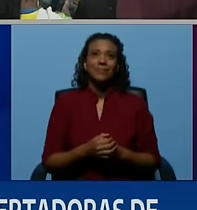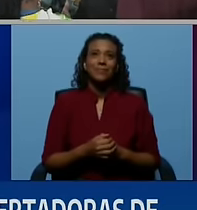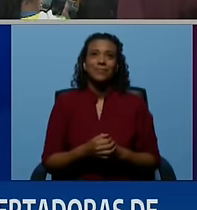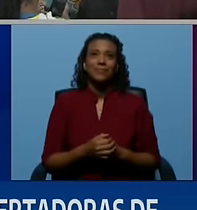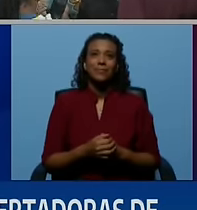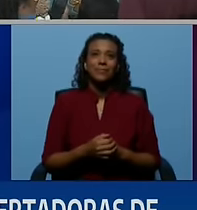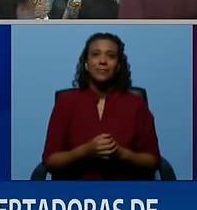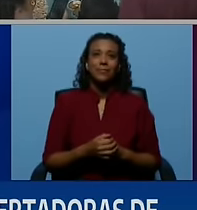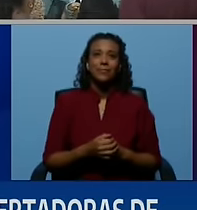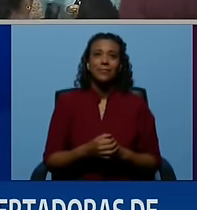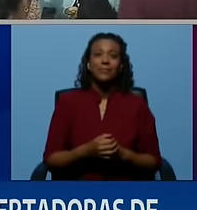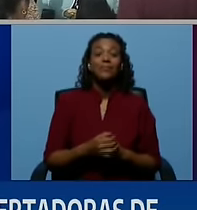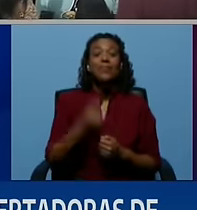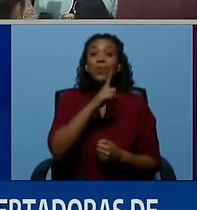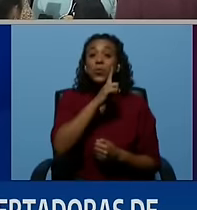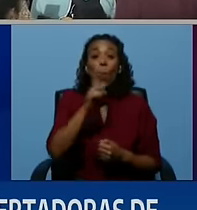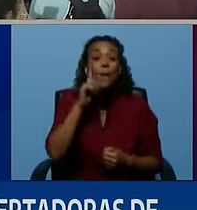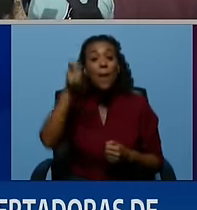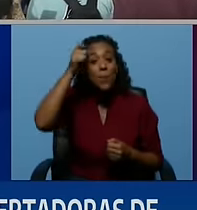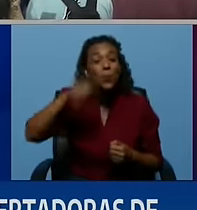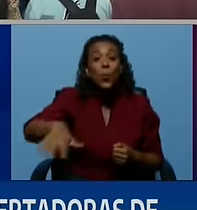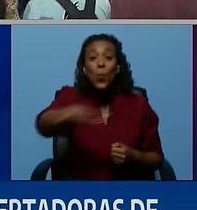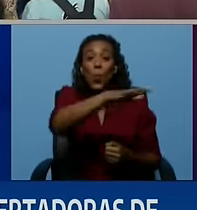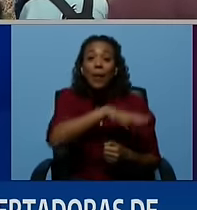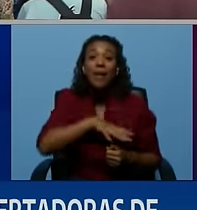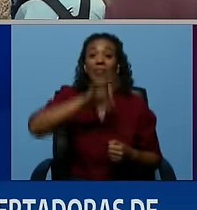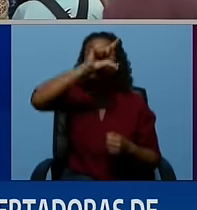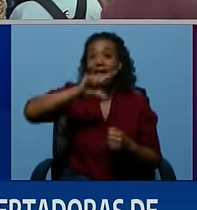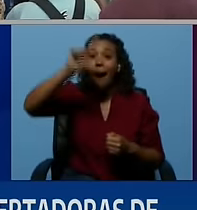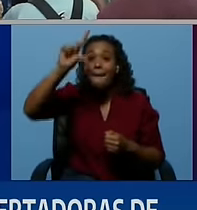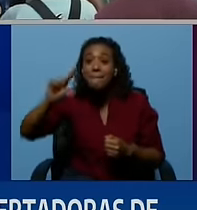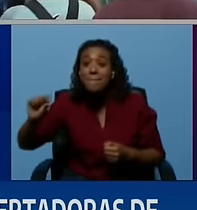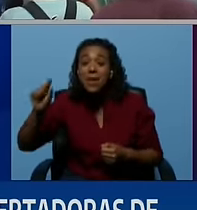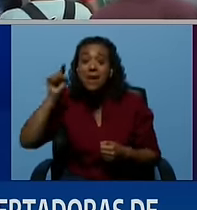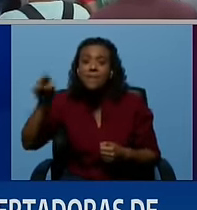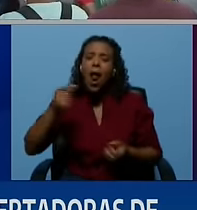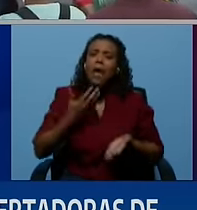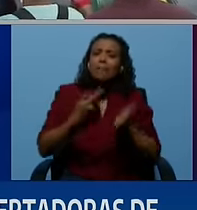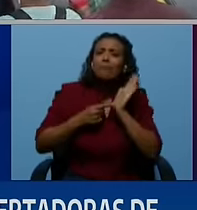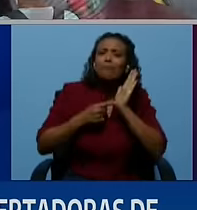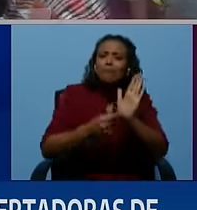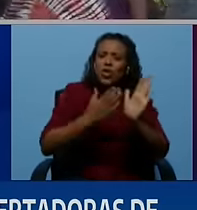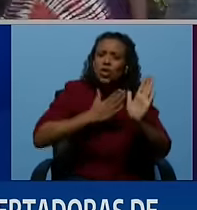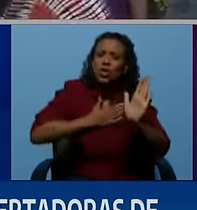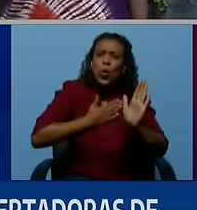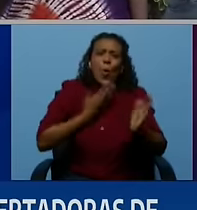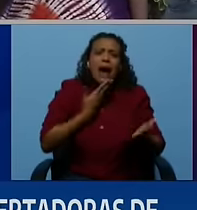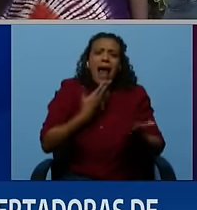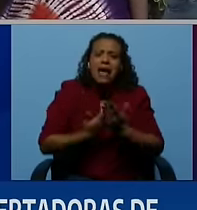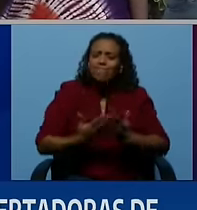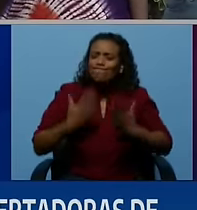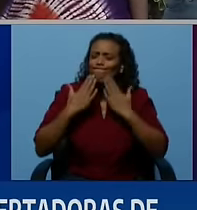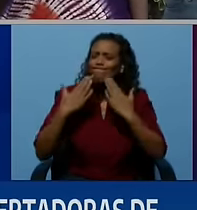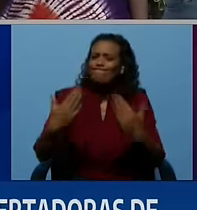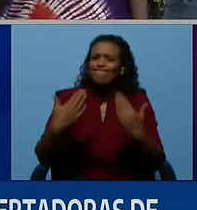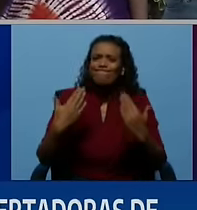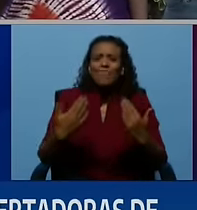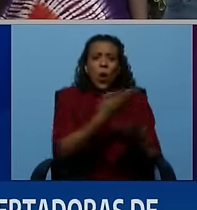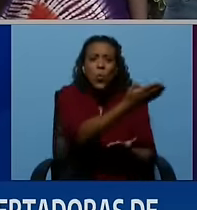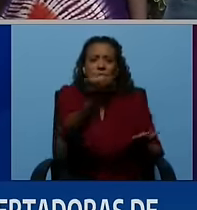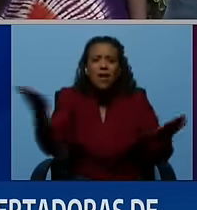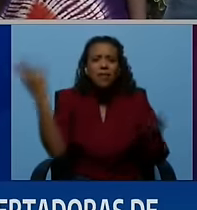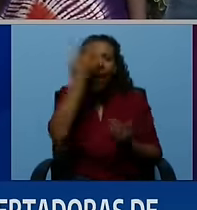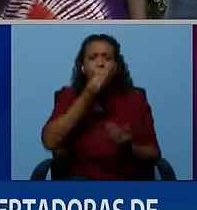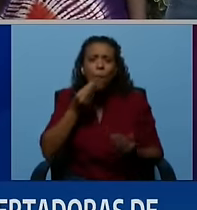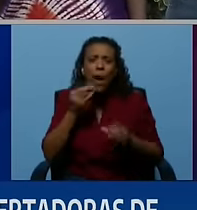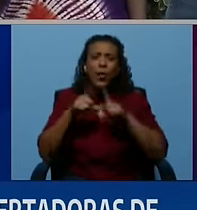Venezuela. En nombre del pueblo de Namibia, quiero expresar nuestra gran gratitud a ustedes